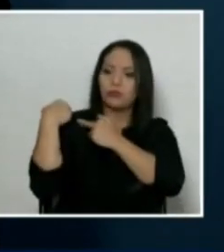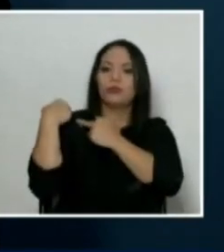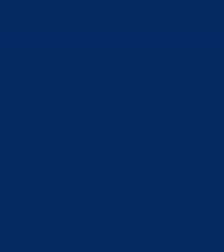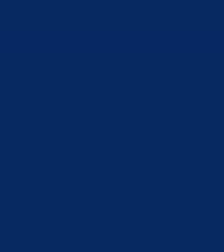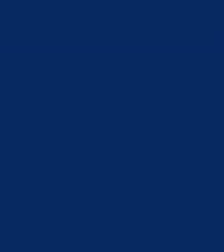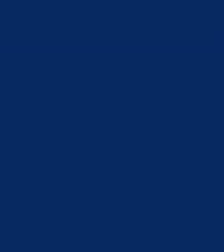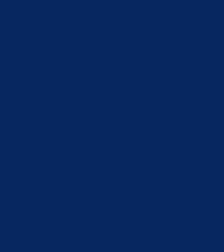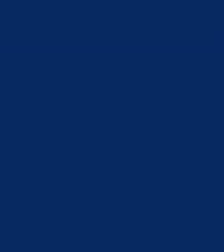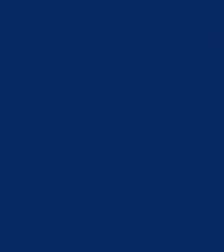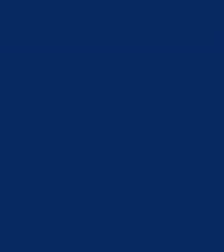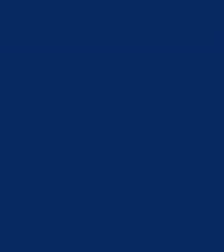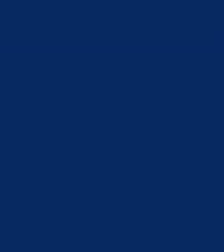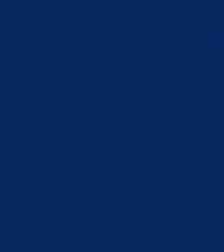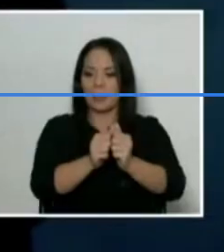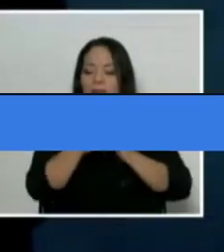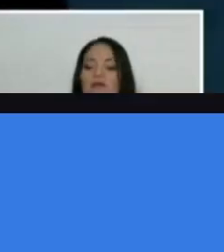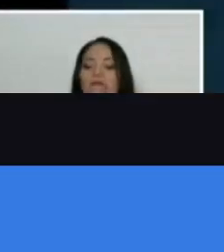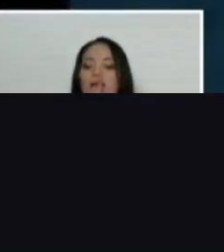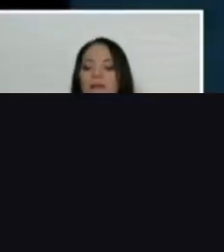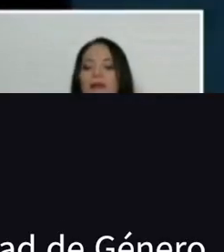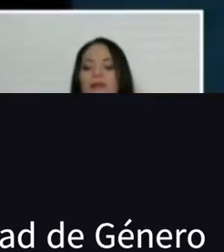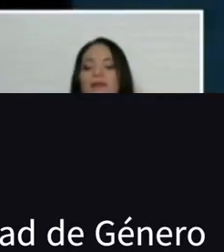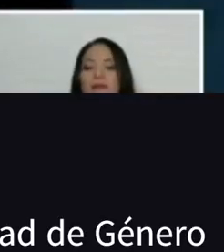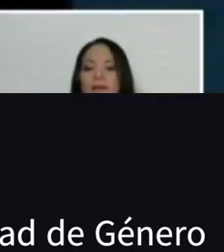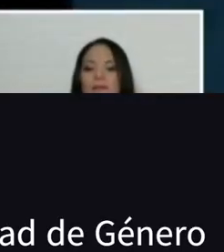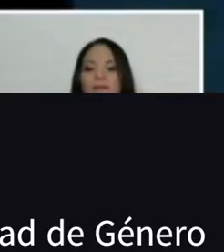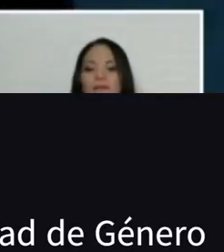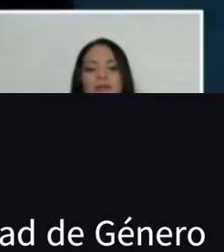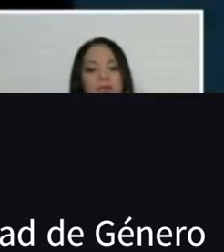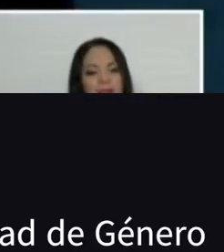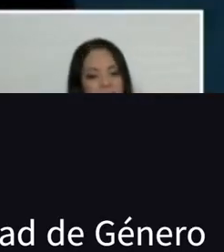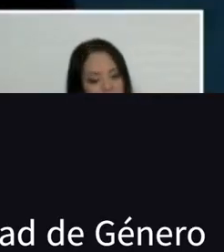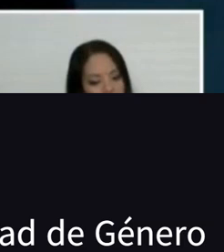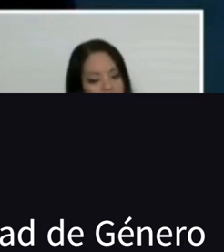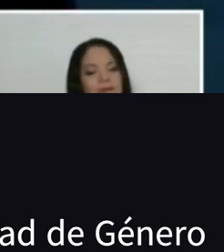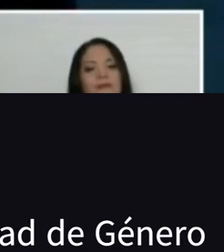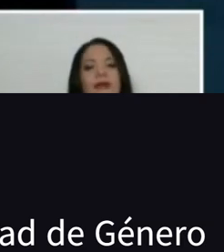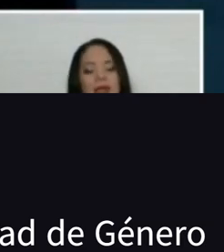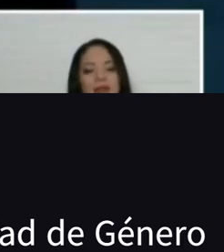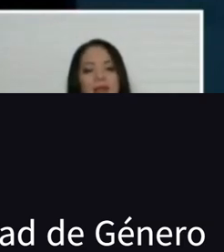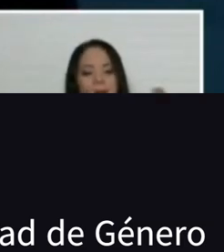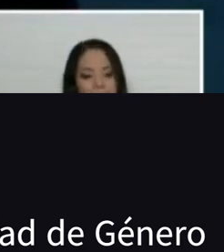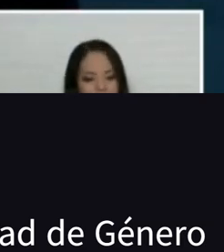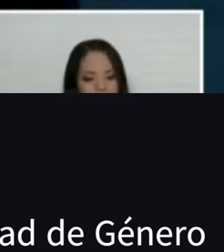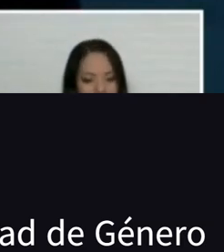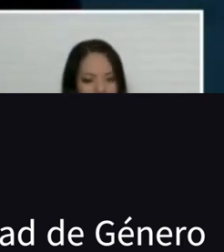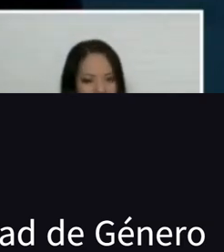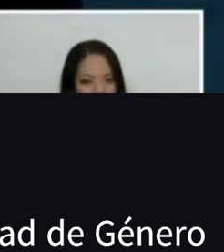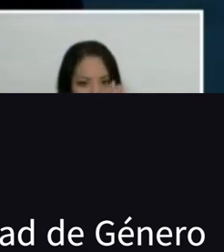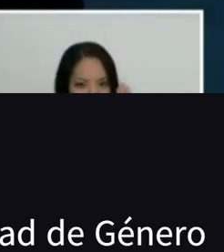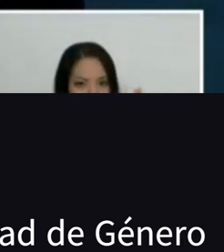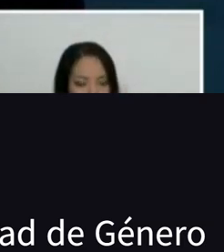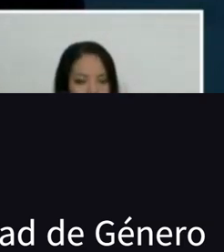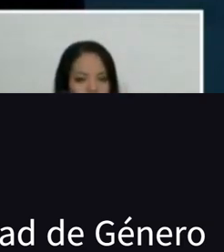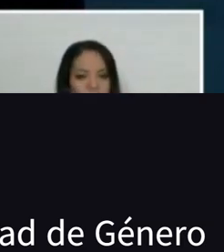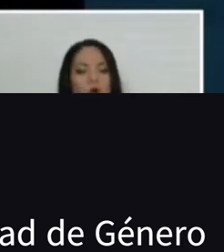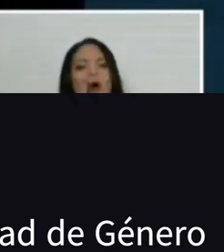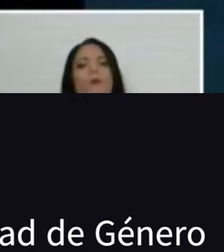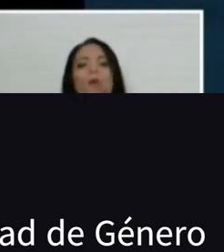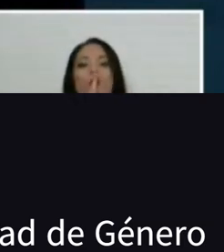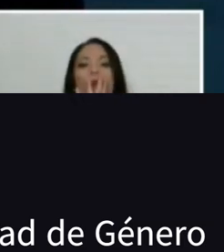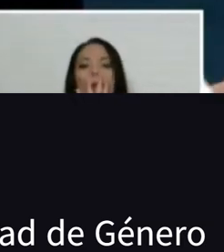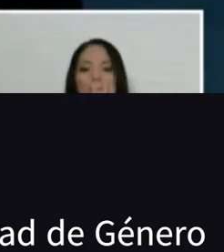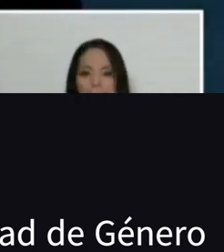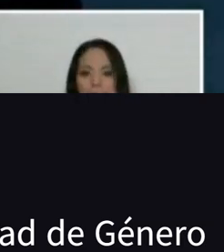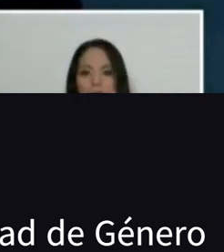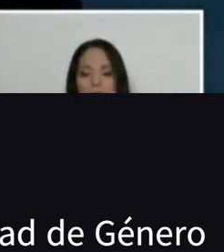carretera. La puesta en marcha de este plan de acción lo que busca es cumplir no solo los